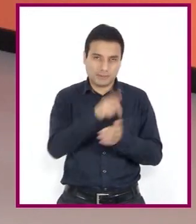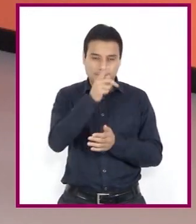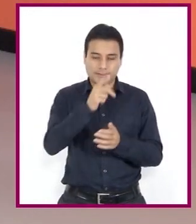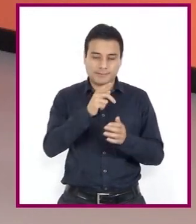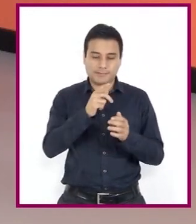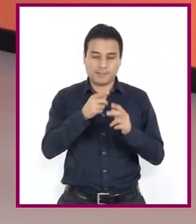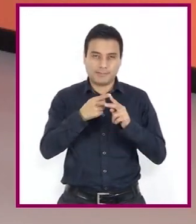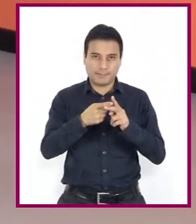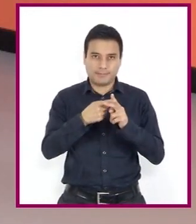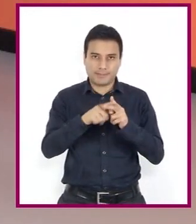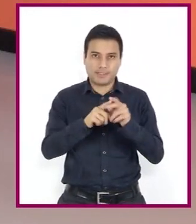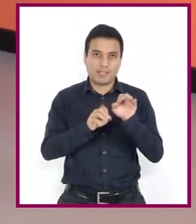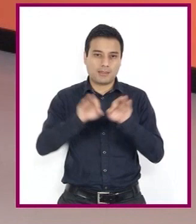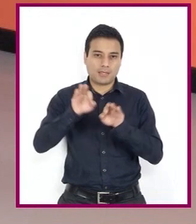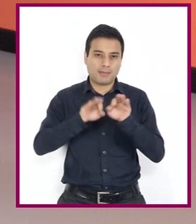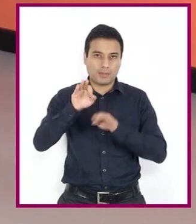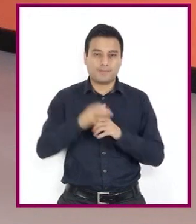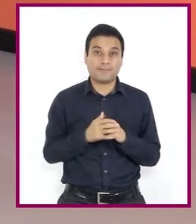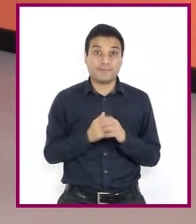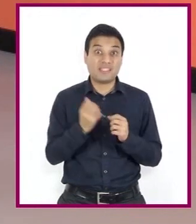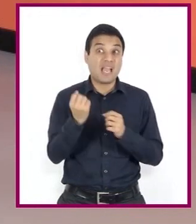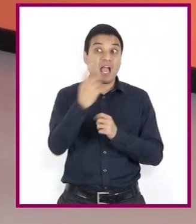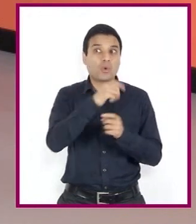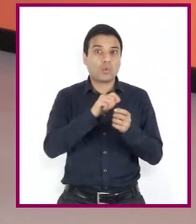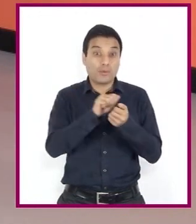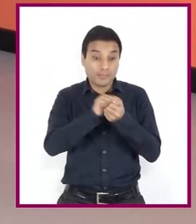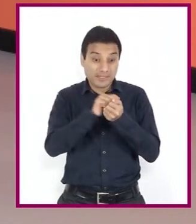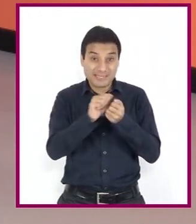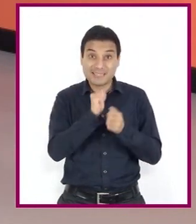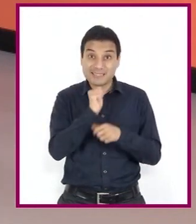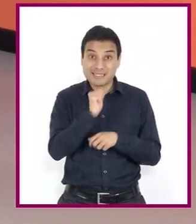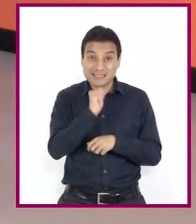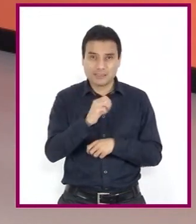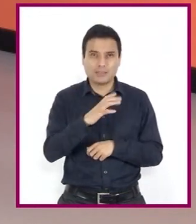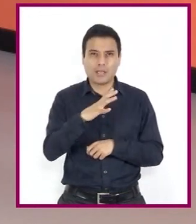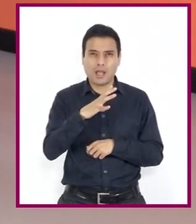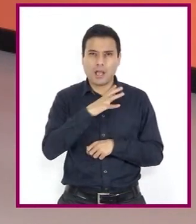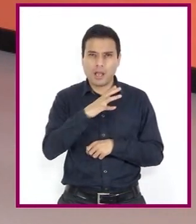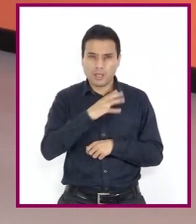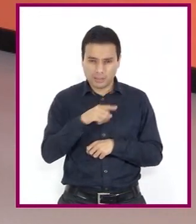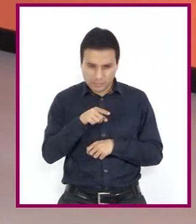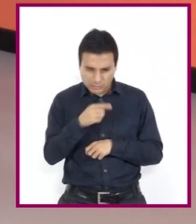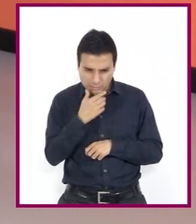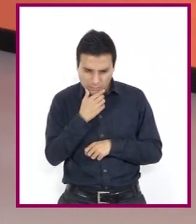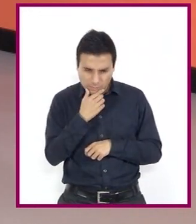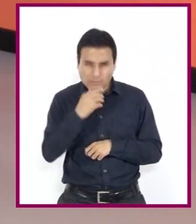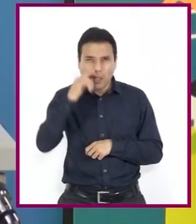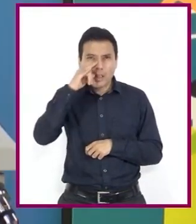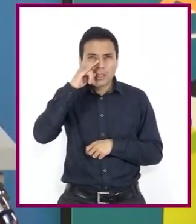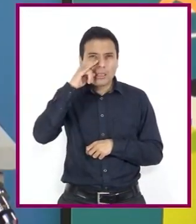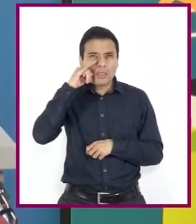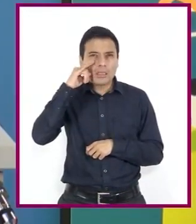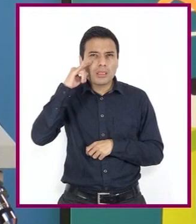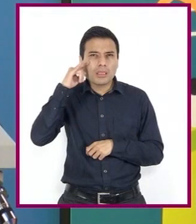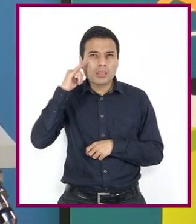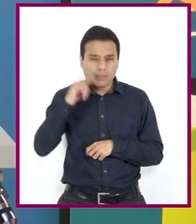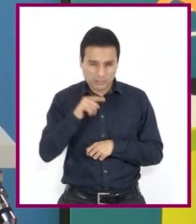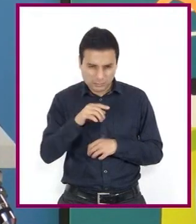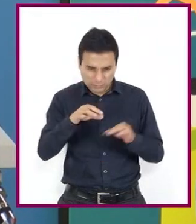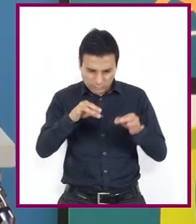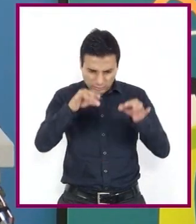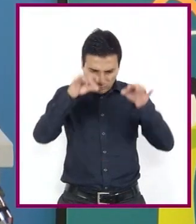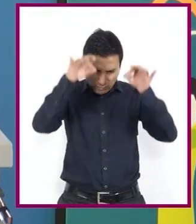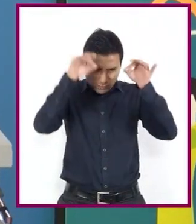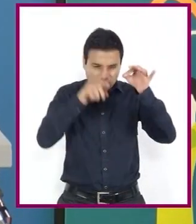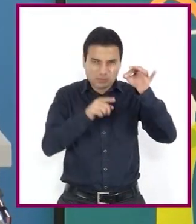Pero algunas placas que no habían sido lavadas tenían una zona transparente alrededor del hongo. Esto explica